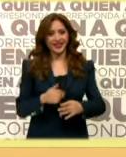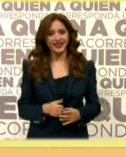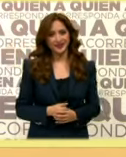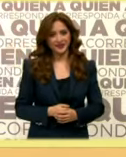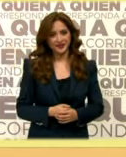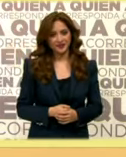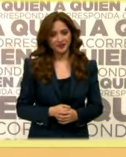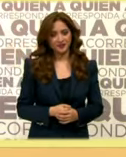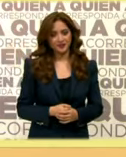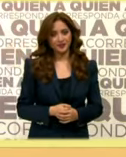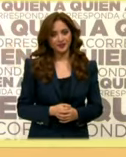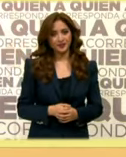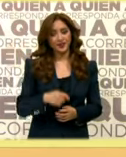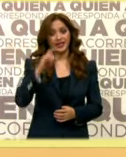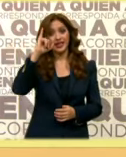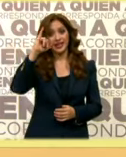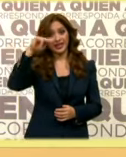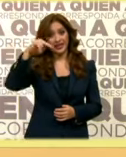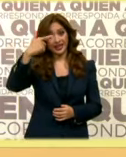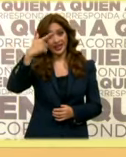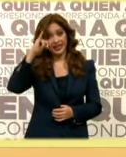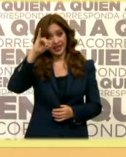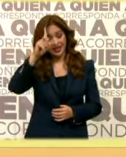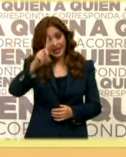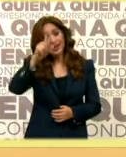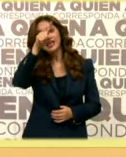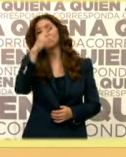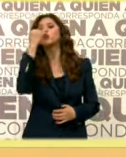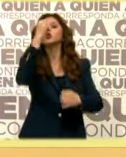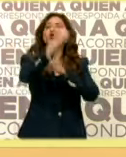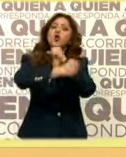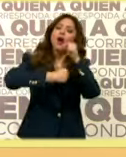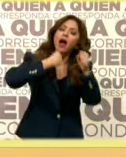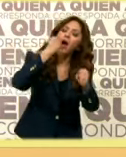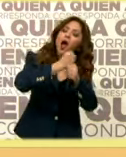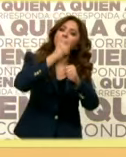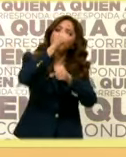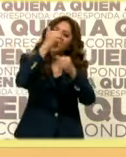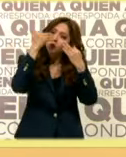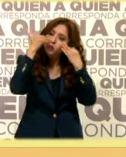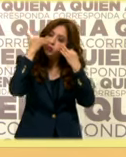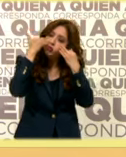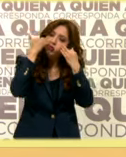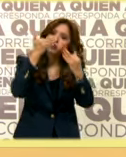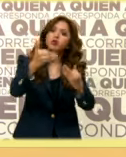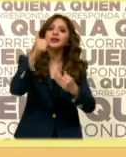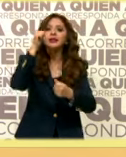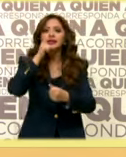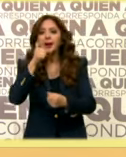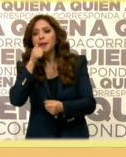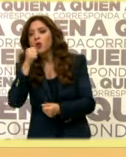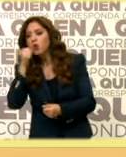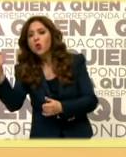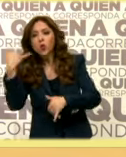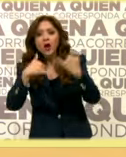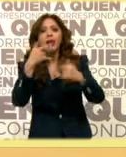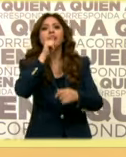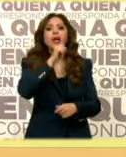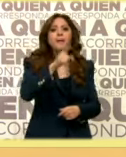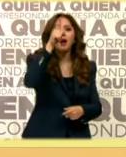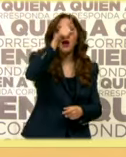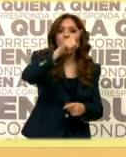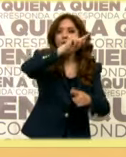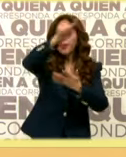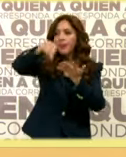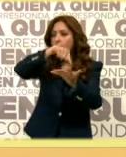sido testigo ocular por años del juguetón y que me ha acompañado a la conducción del mismo y que ha hecho entregas de juguetes.